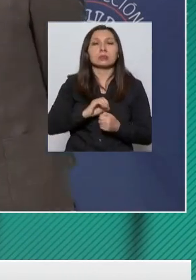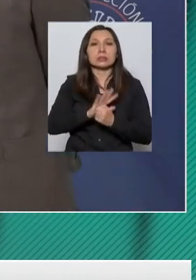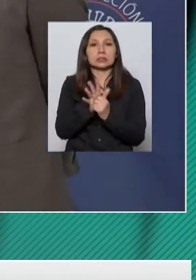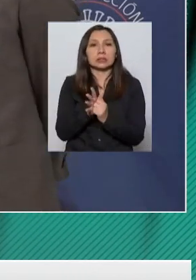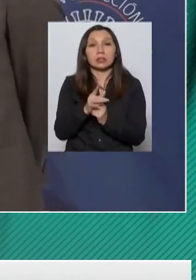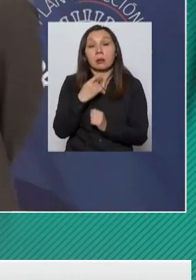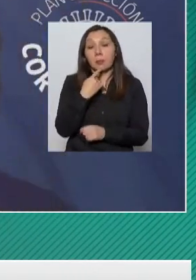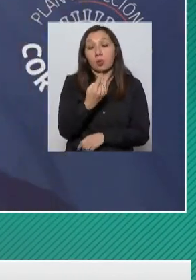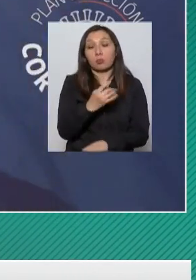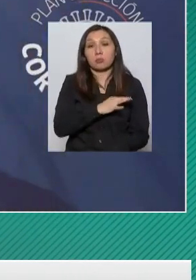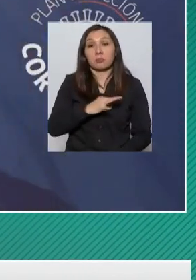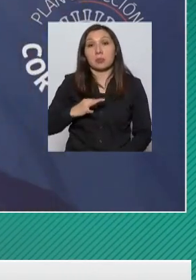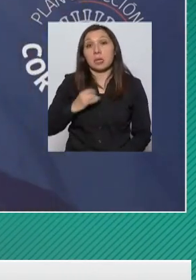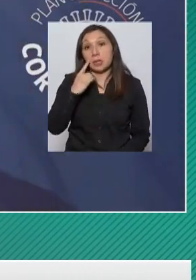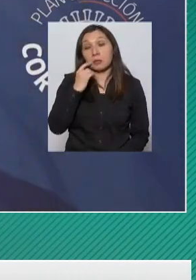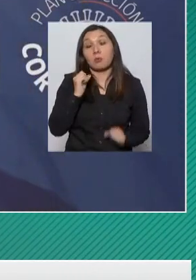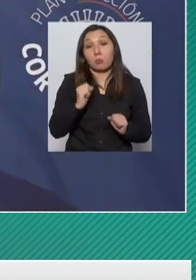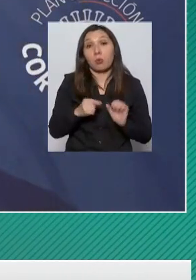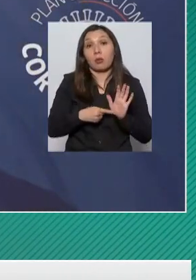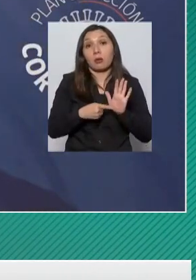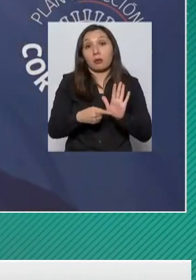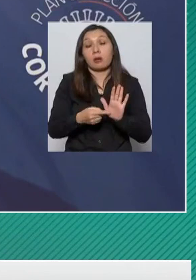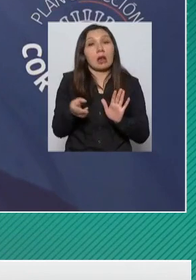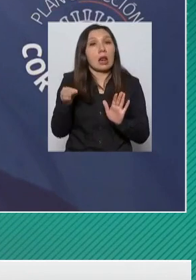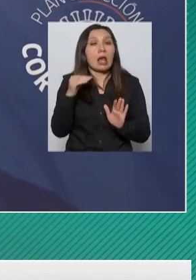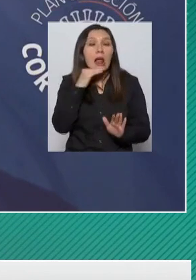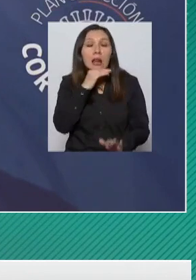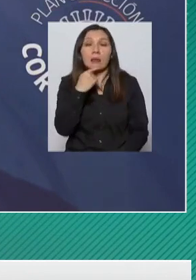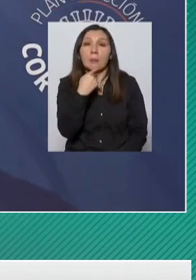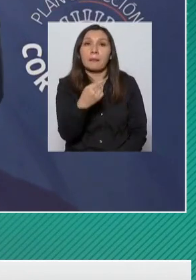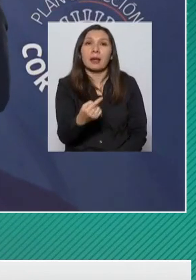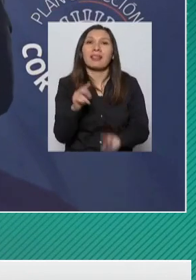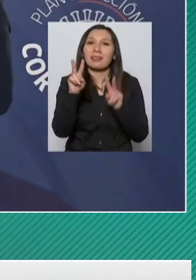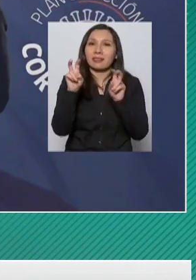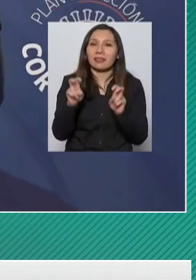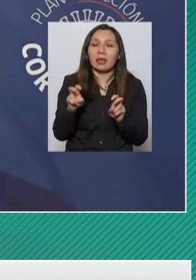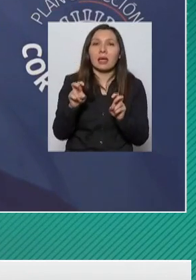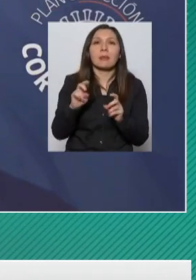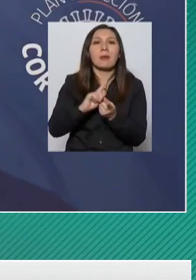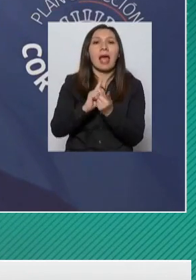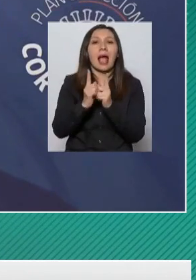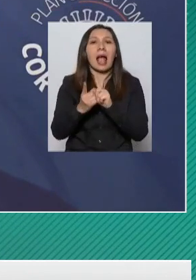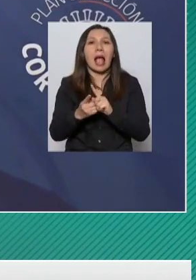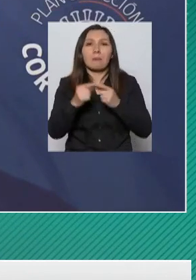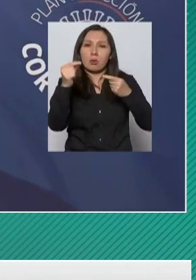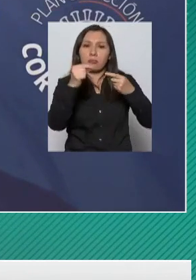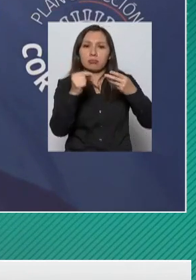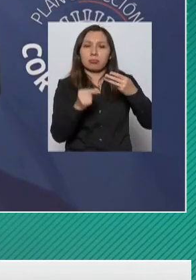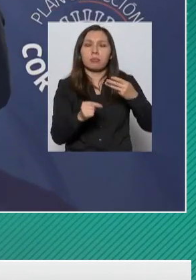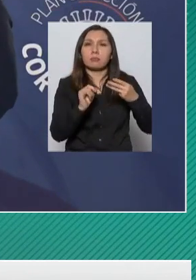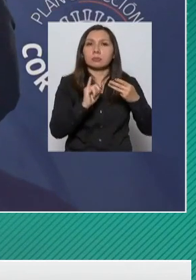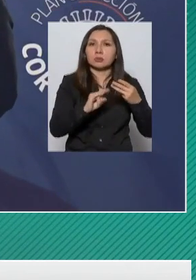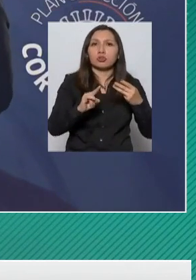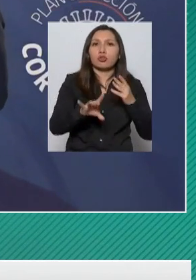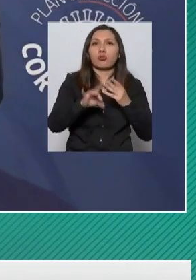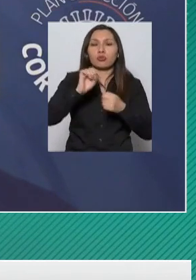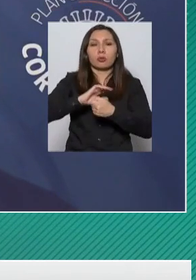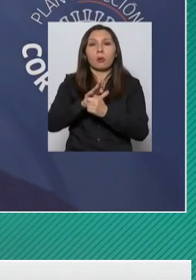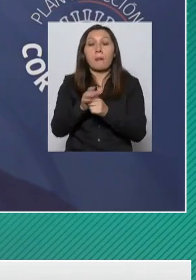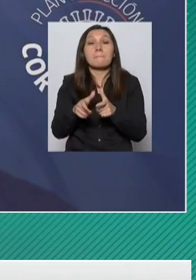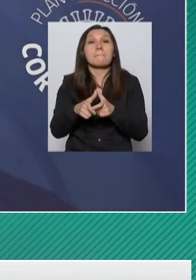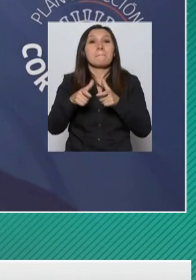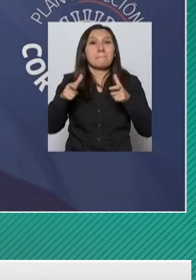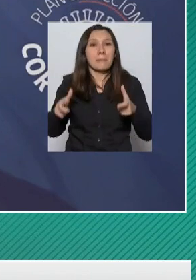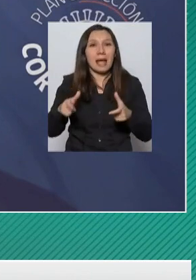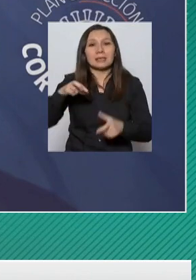usted por presentar la pregunta de inmediato el tema con este cambio de criterio si es que se va a aumentar la cantidad